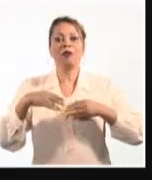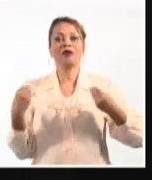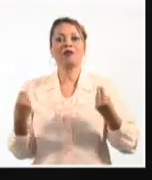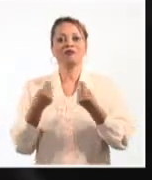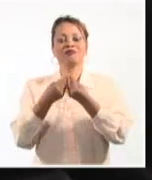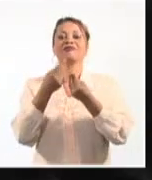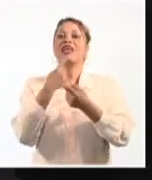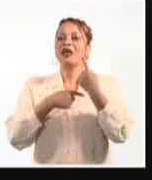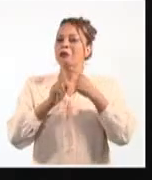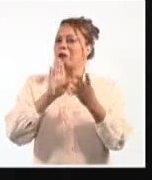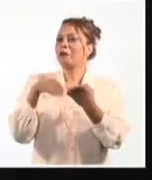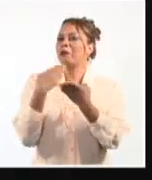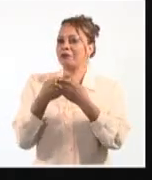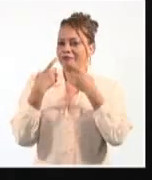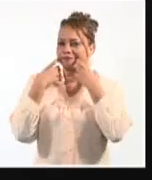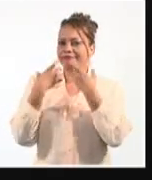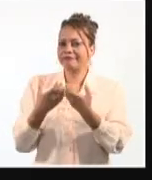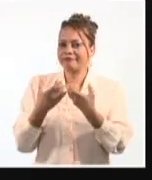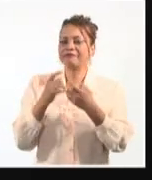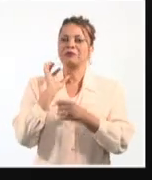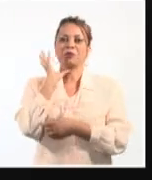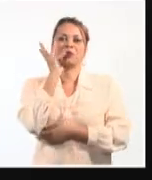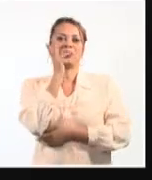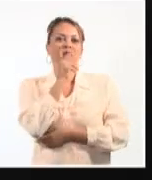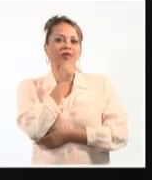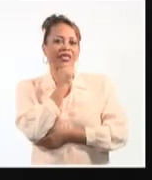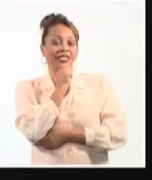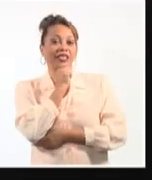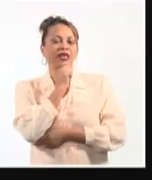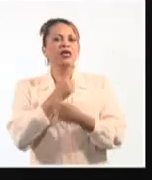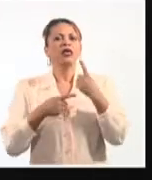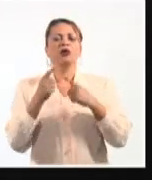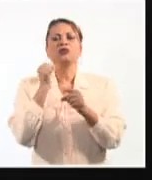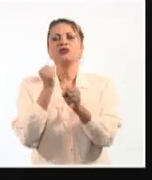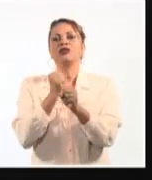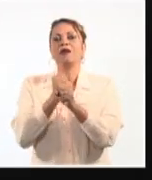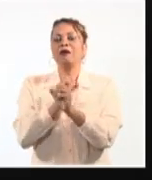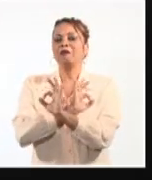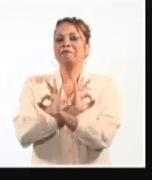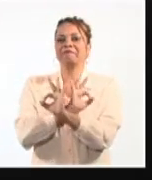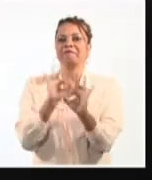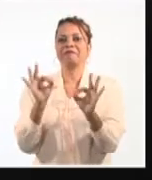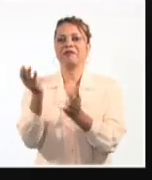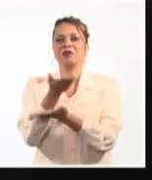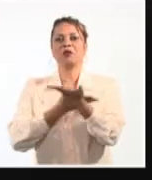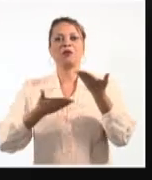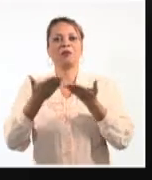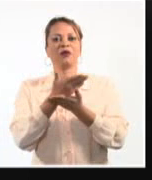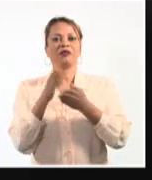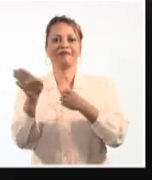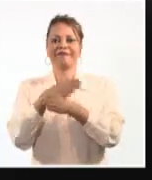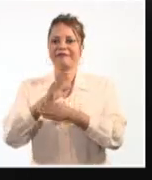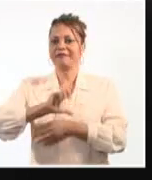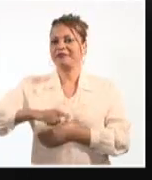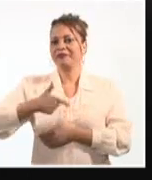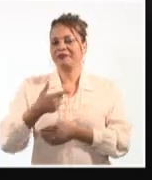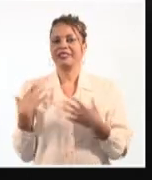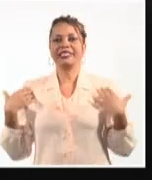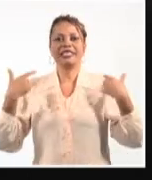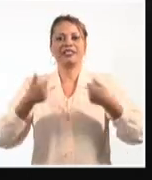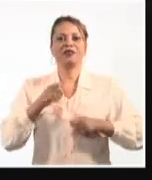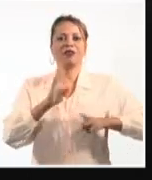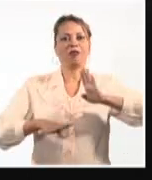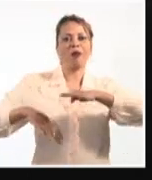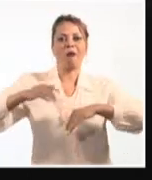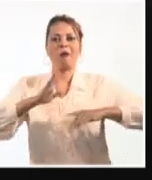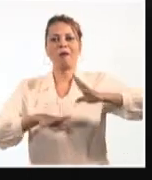muy interesante, muy bonita, que es un trabajo espectacular que vamos a compartir con Wilmer Ferrán, director de Rumbata.